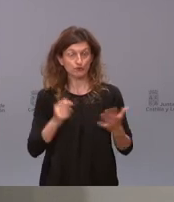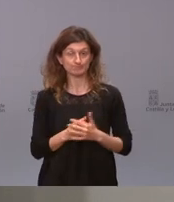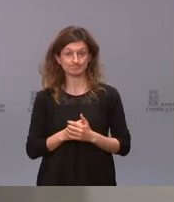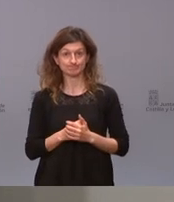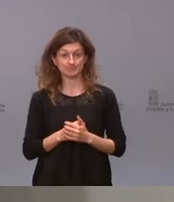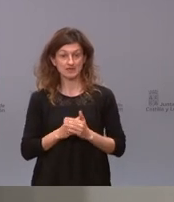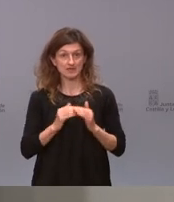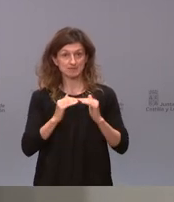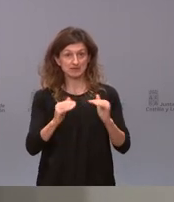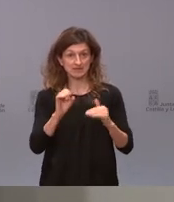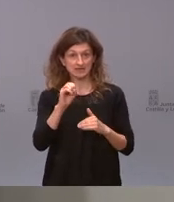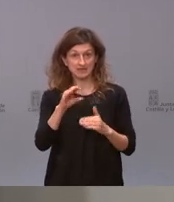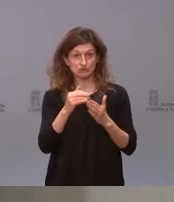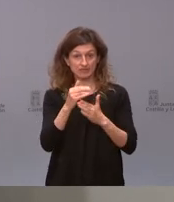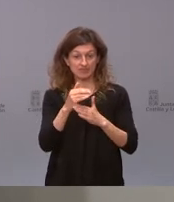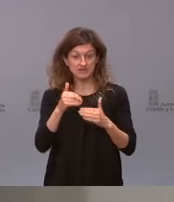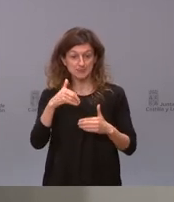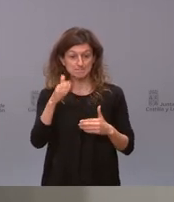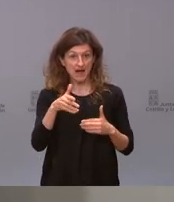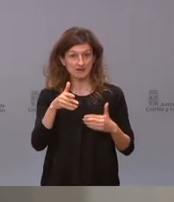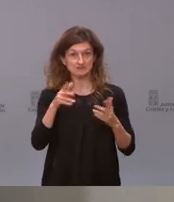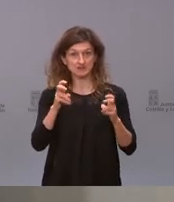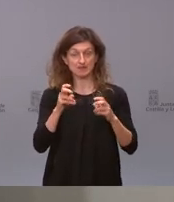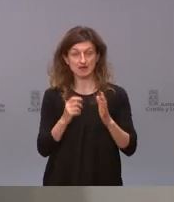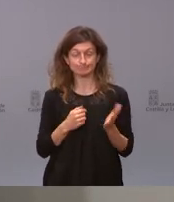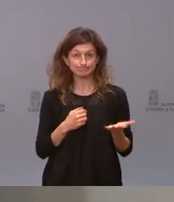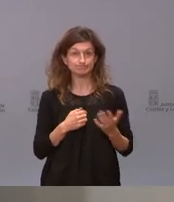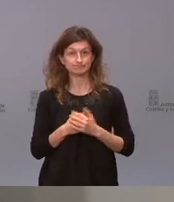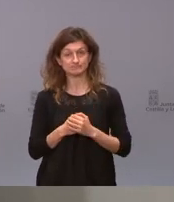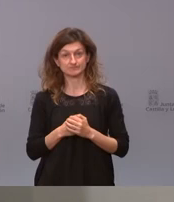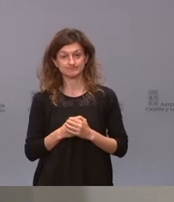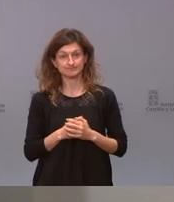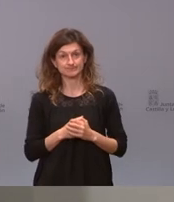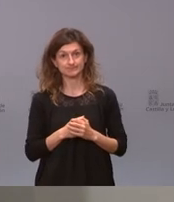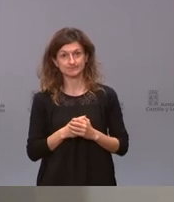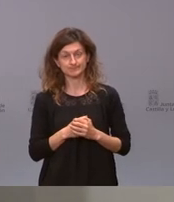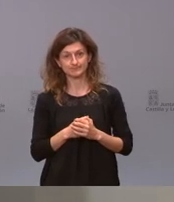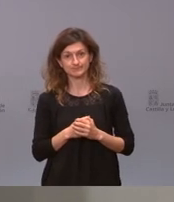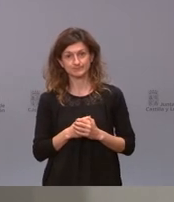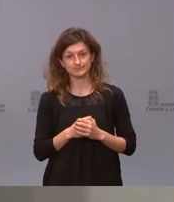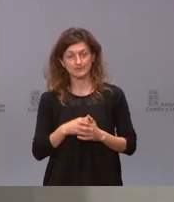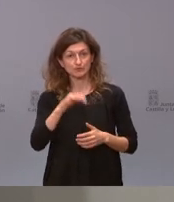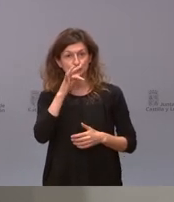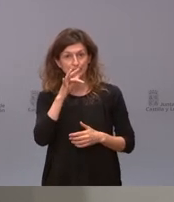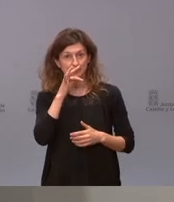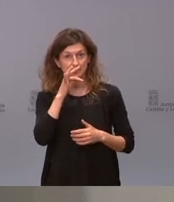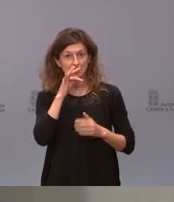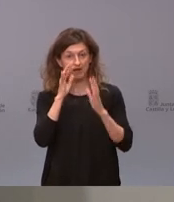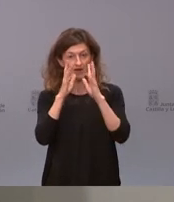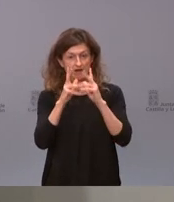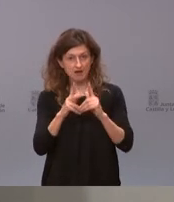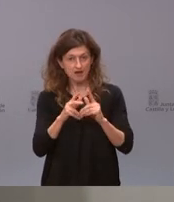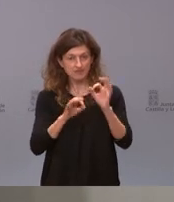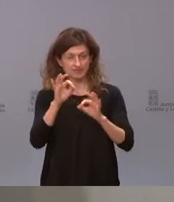mantiene durante más de 14 días en el nivel anterior se planteará pero todavía las incidencias son son